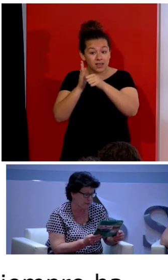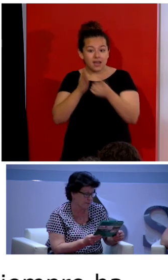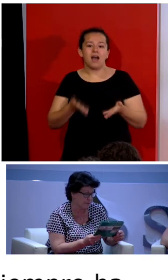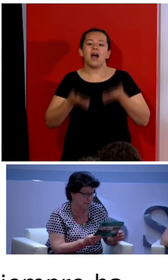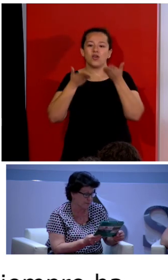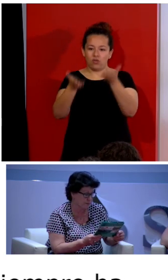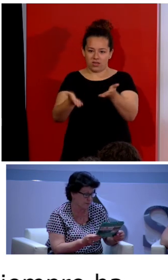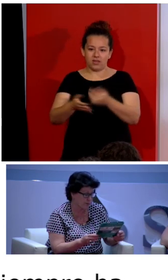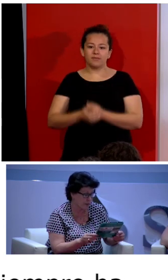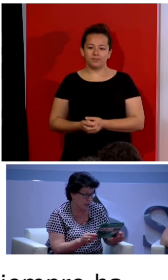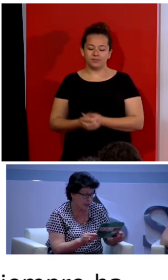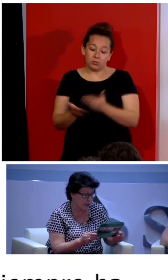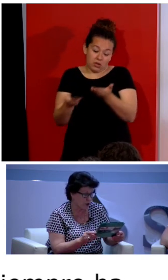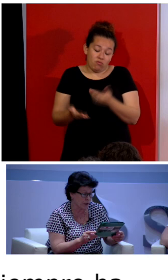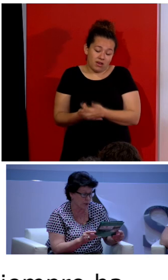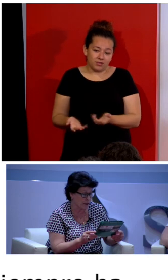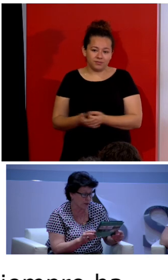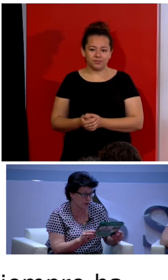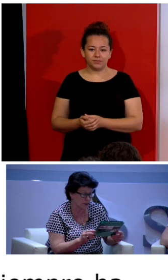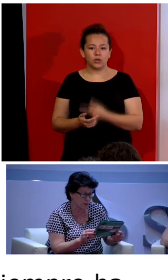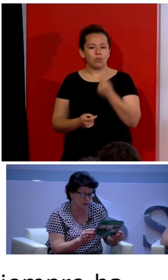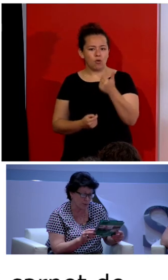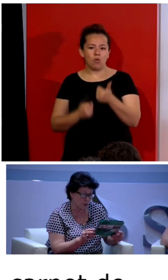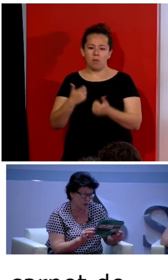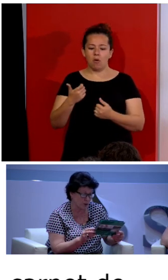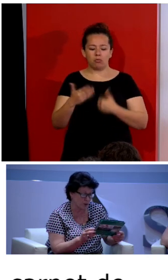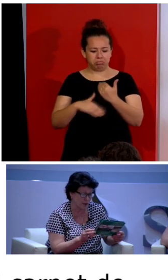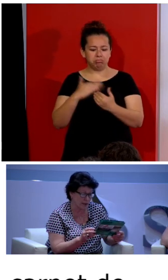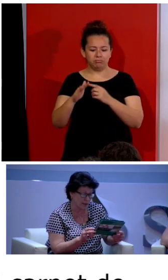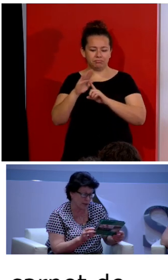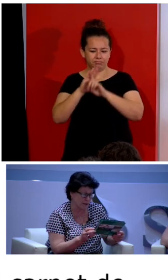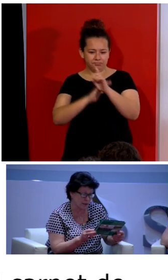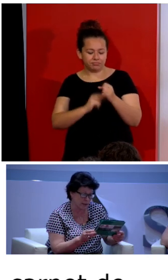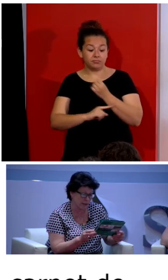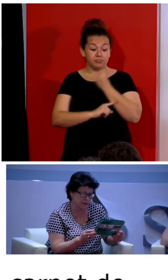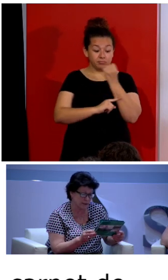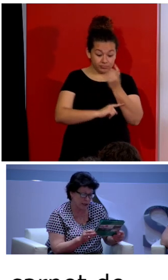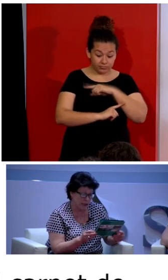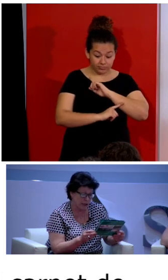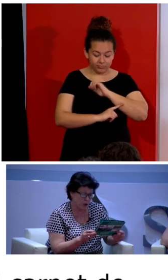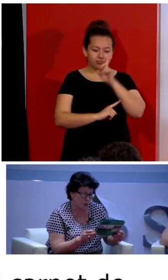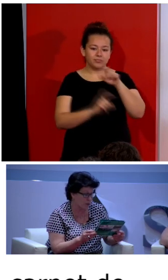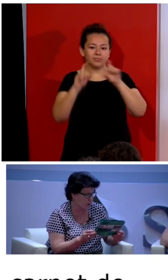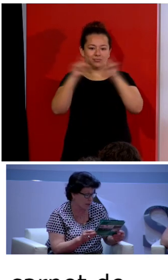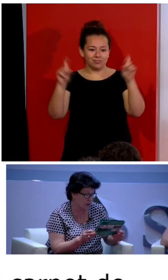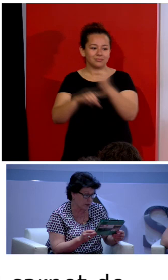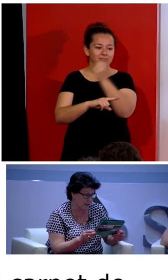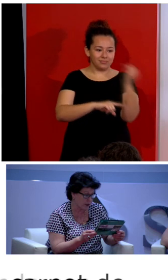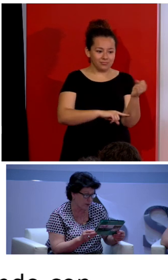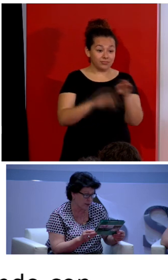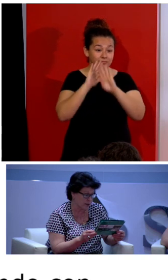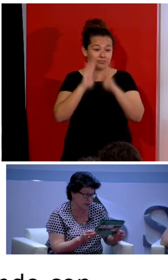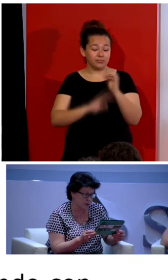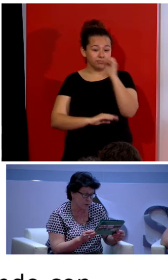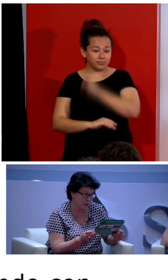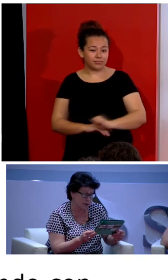ayudaría. Ha ido madurando con nuestro apoyo, con el de la entidad. En los últimos años ha trabajado